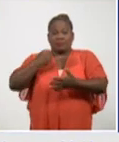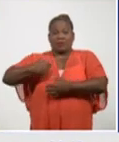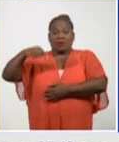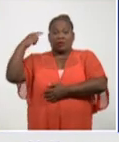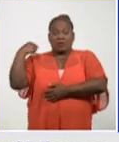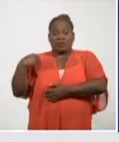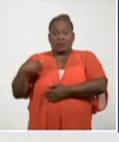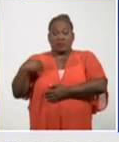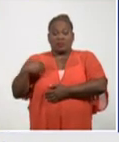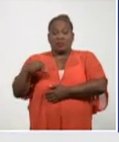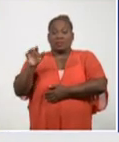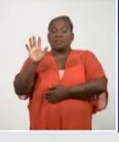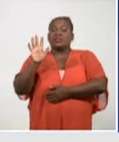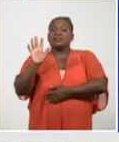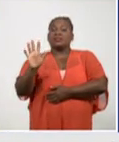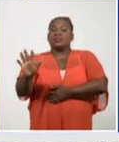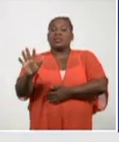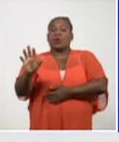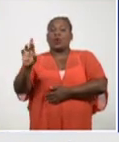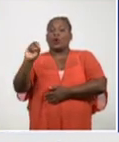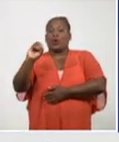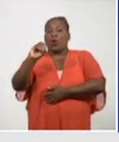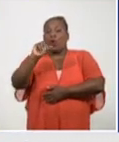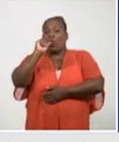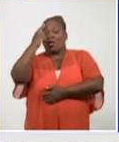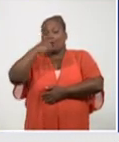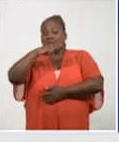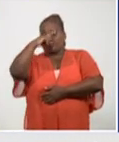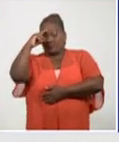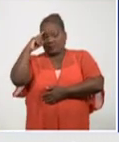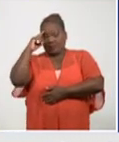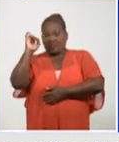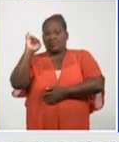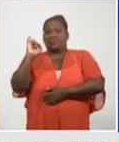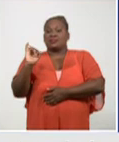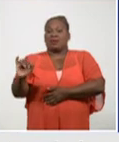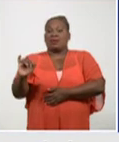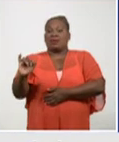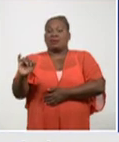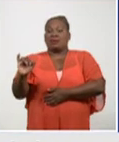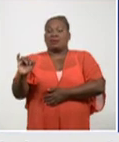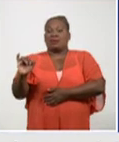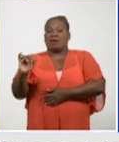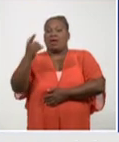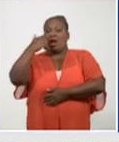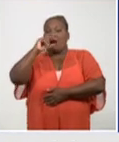5 son del municipio Rodas y 6 del municipio de Abreu.